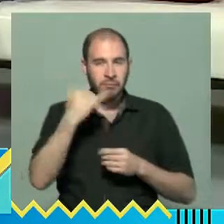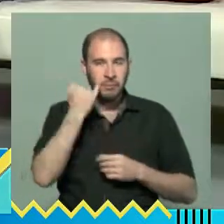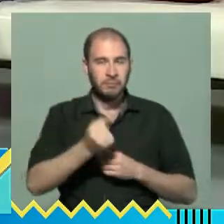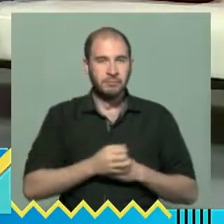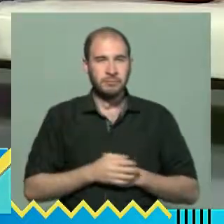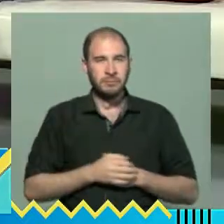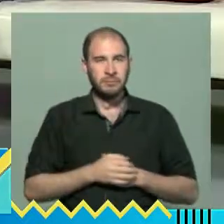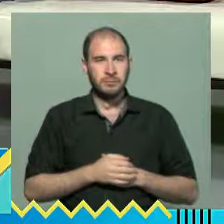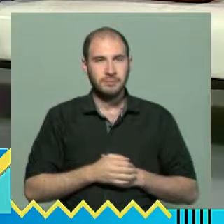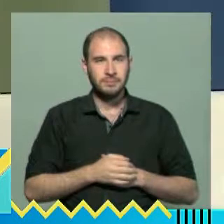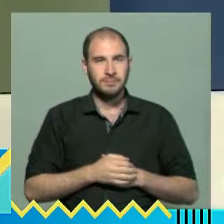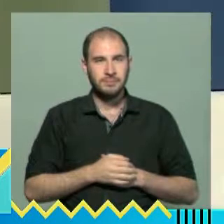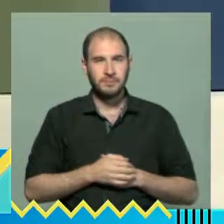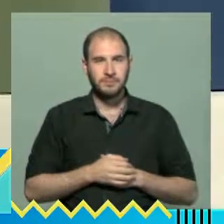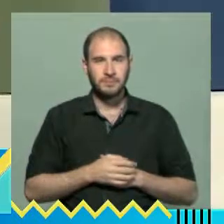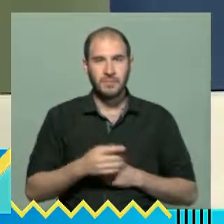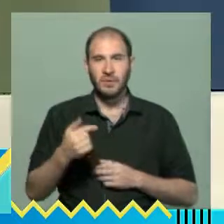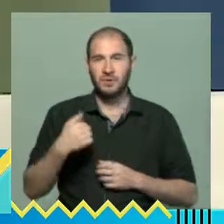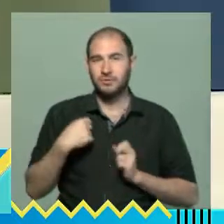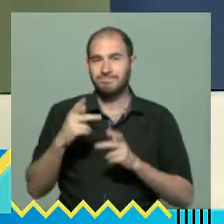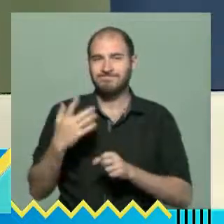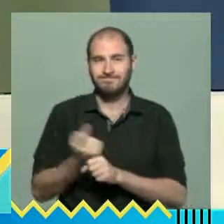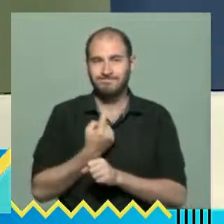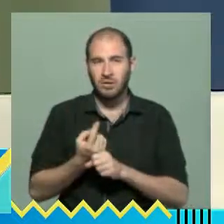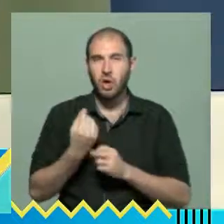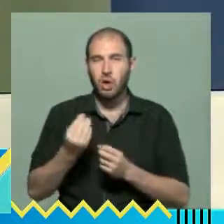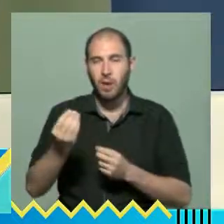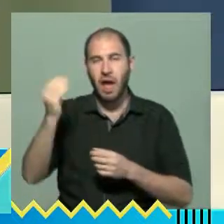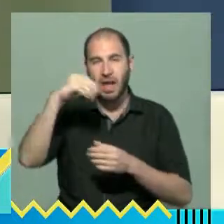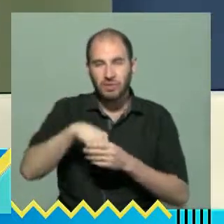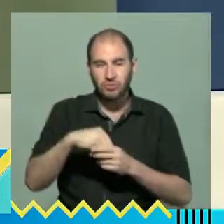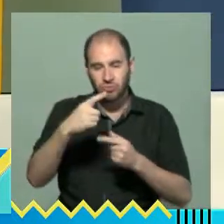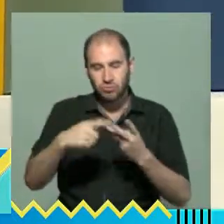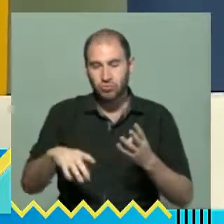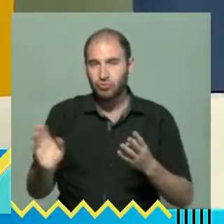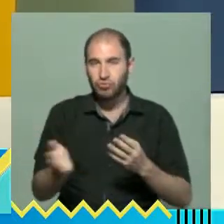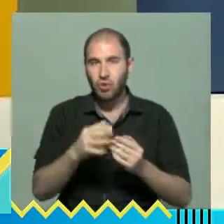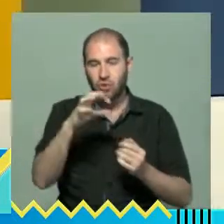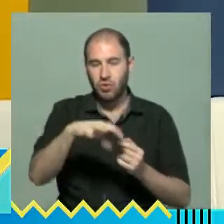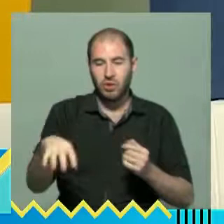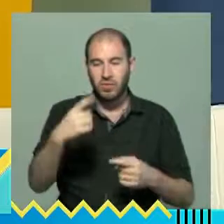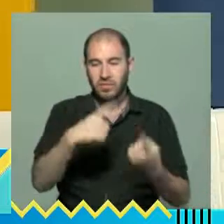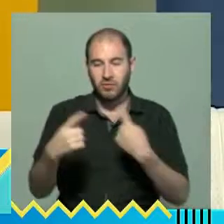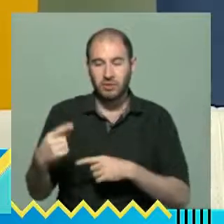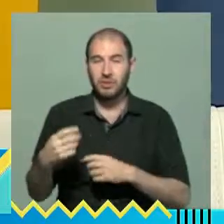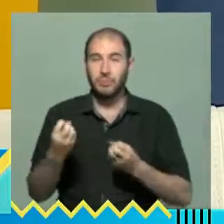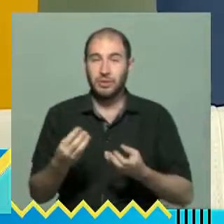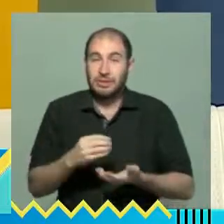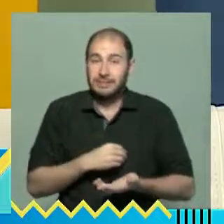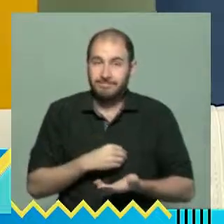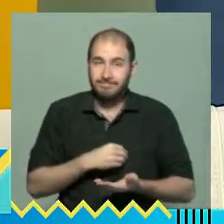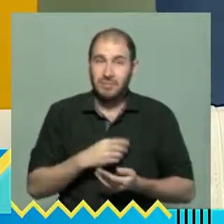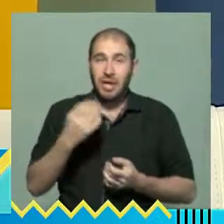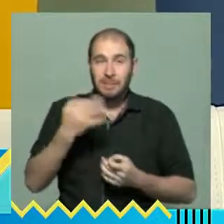Bueno, digamos, yo no puedo hablar de cómo hacer una incorporación de todo esto a distintos ámbitos, porque lamentablemente a medida que uno se